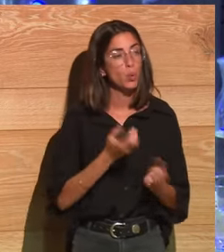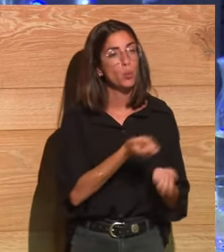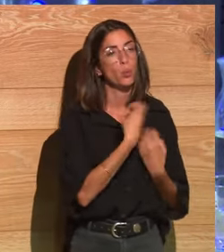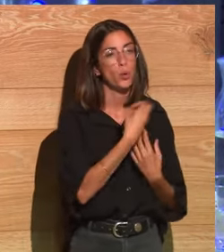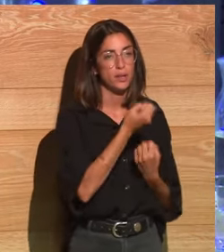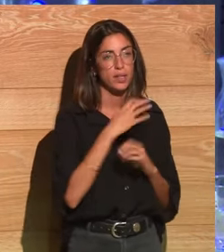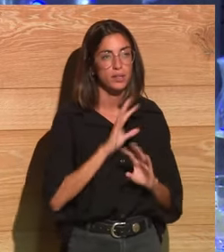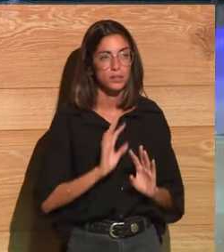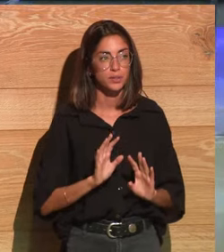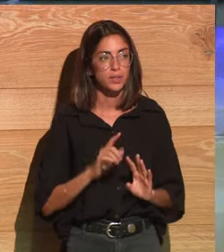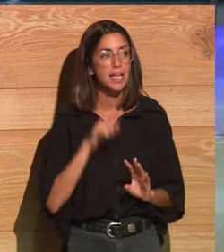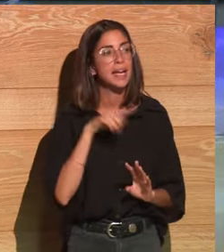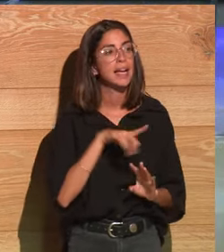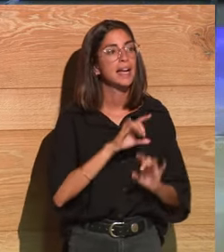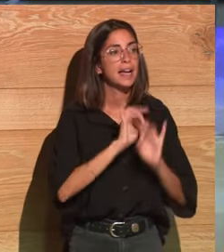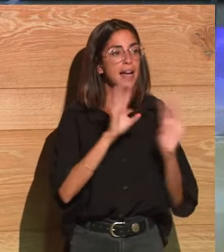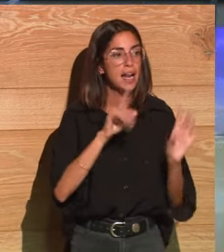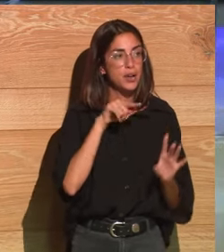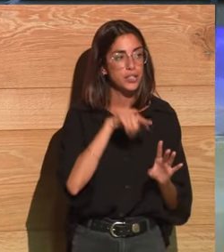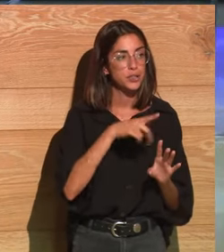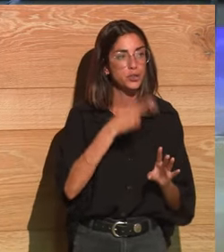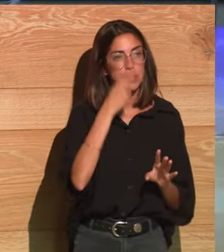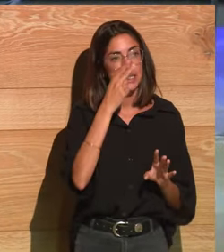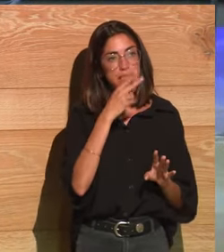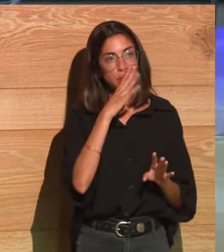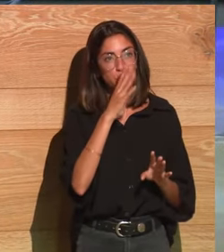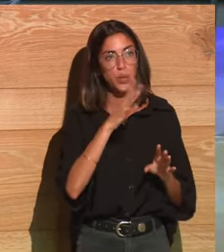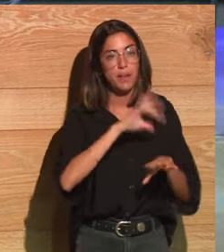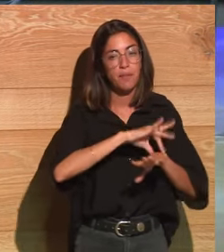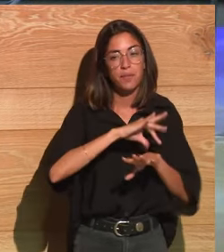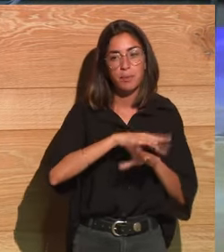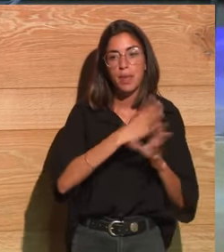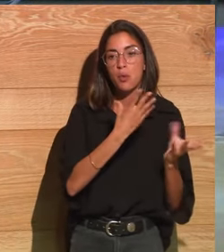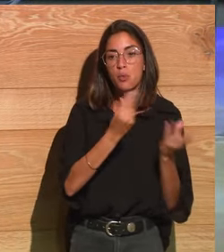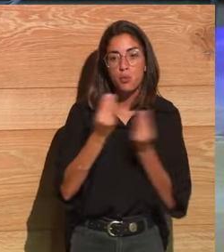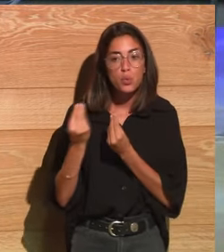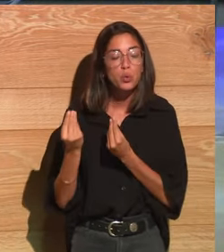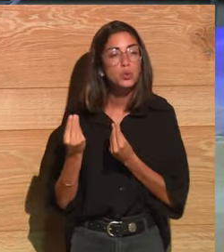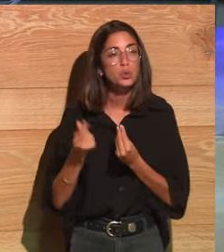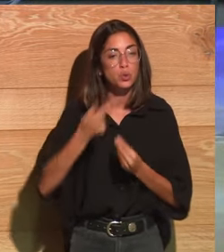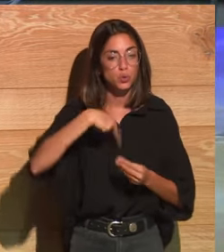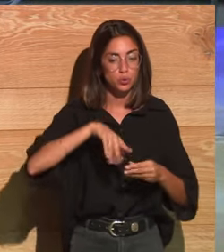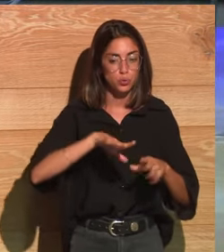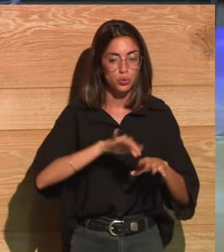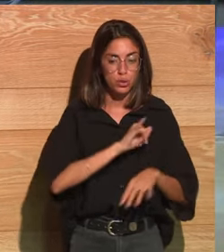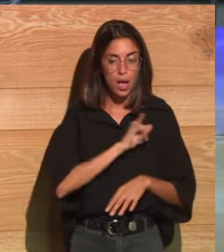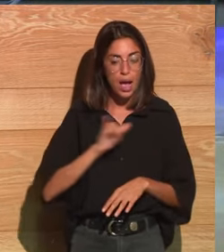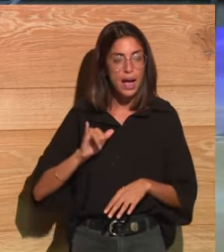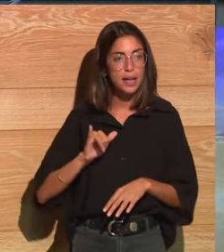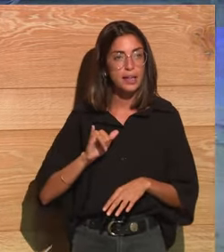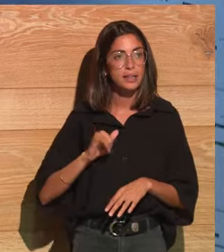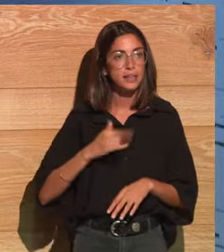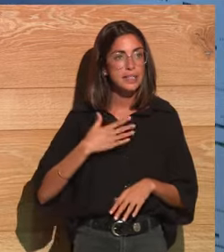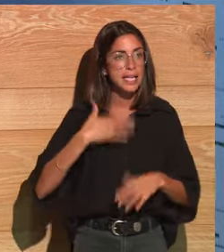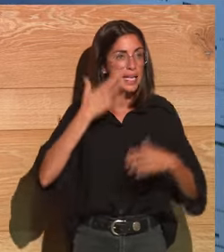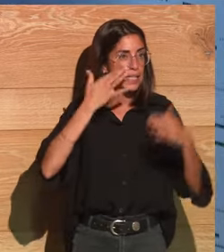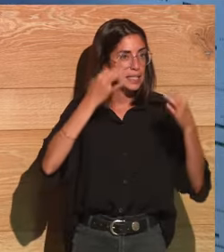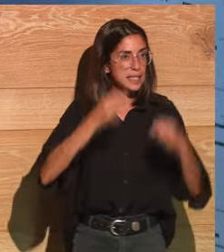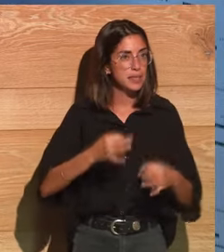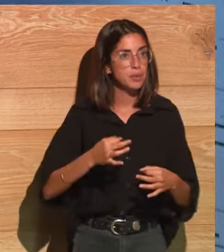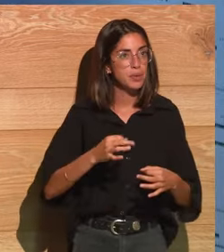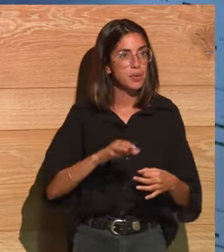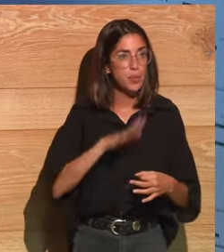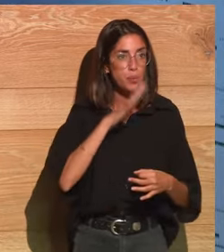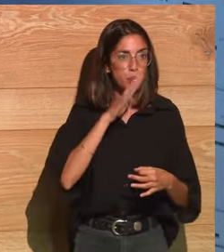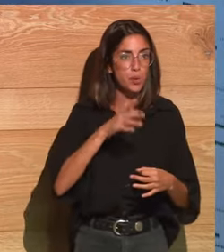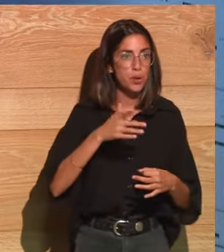Cuéntanos. Claro, eso es interesante. Por ejemplo, muchas de las enfermedades que tenemos, algunas de ellas realmente son porque